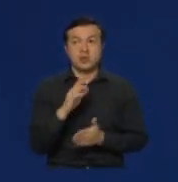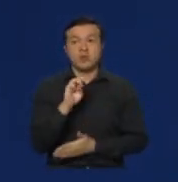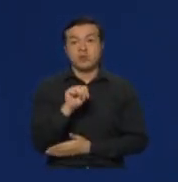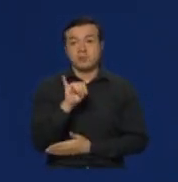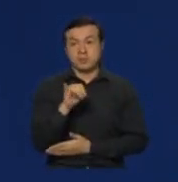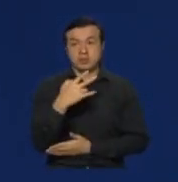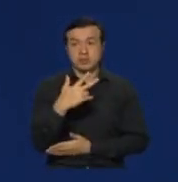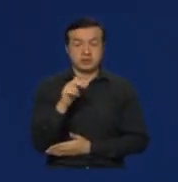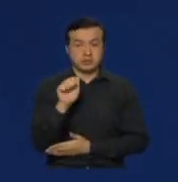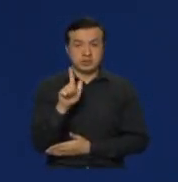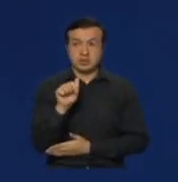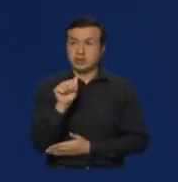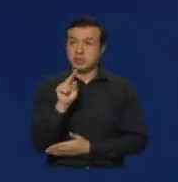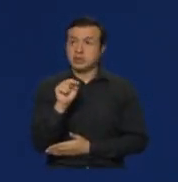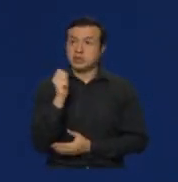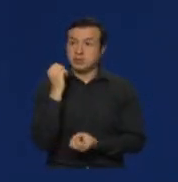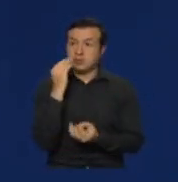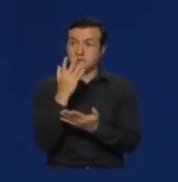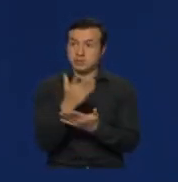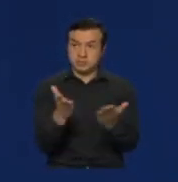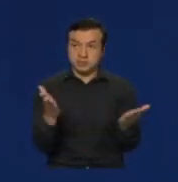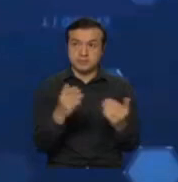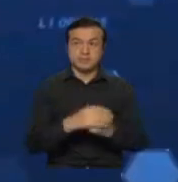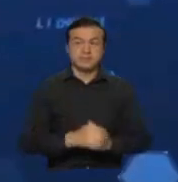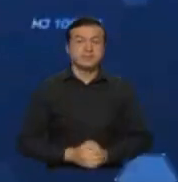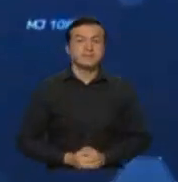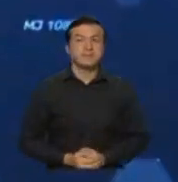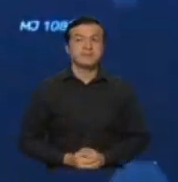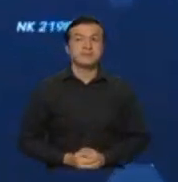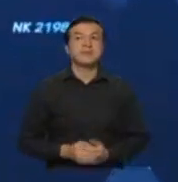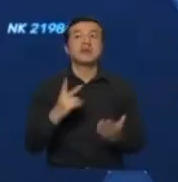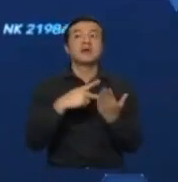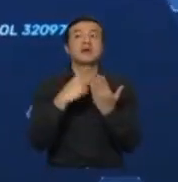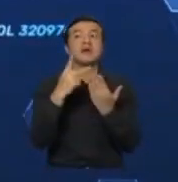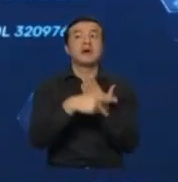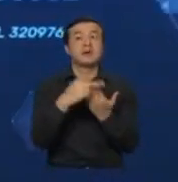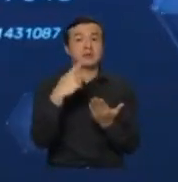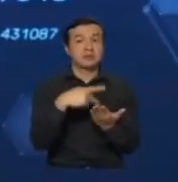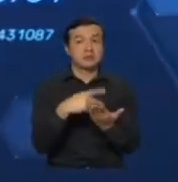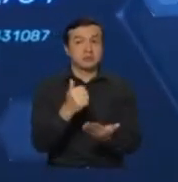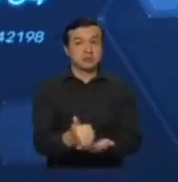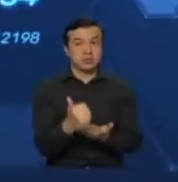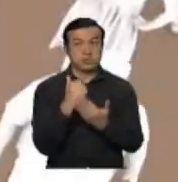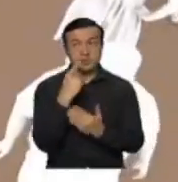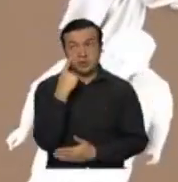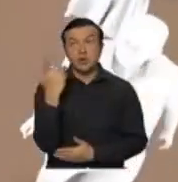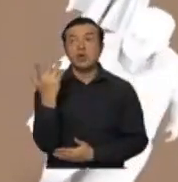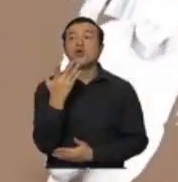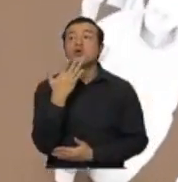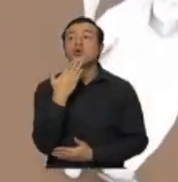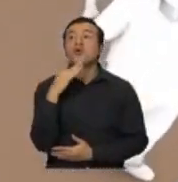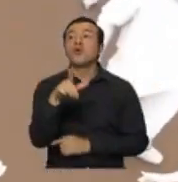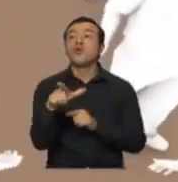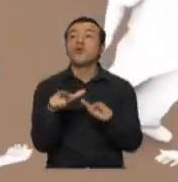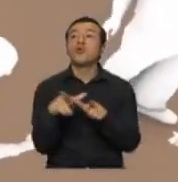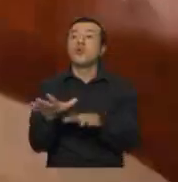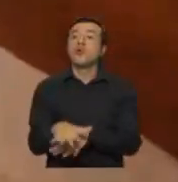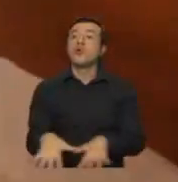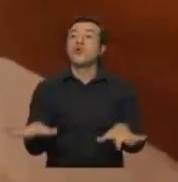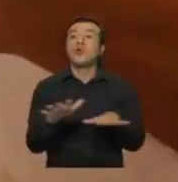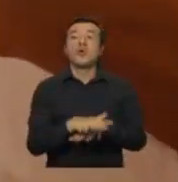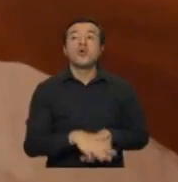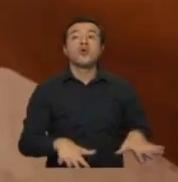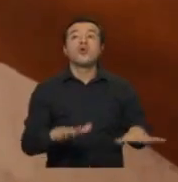y de la Sociedad de la Información, Andrés Michelena. Esa aplicación nos va a permitir ver los lugares de aglomeración, ver los lugares donde ha